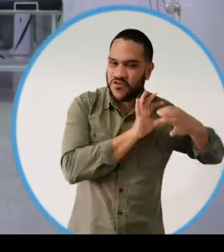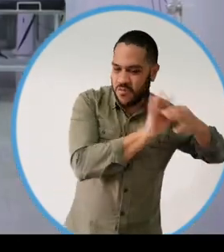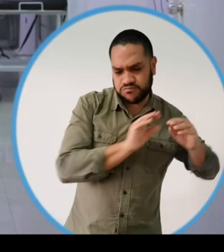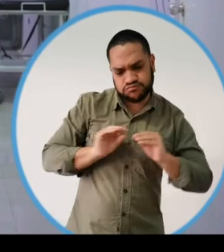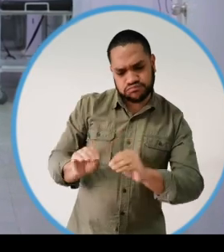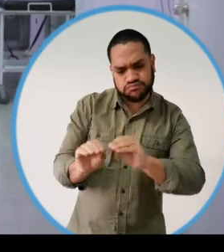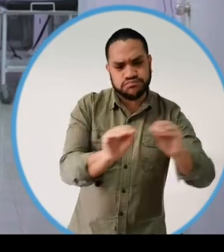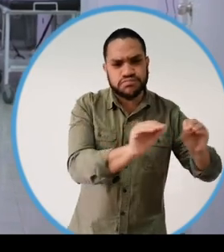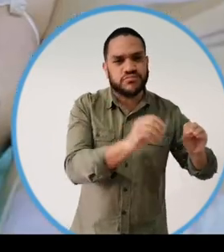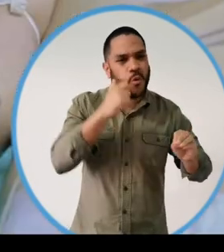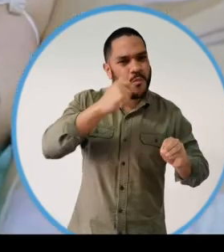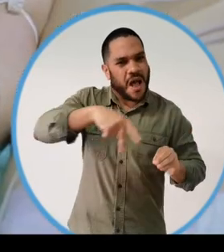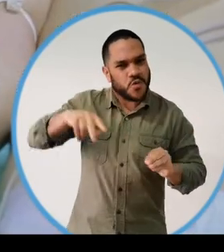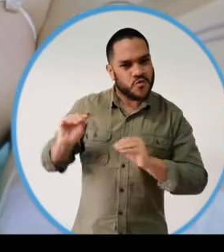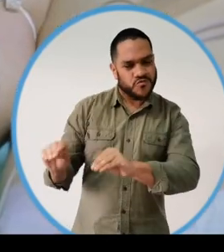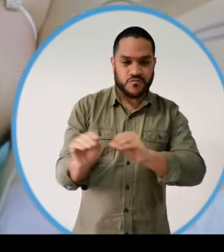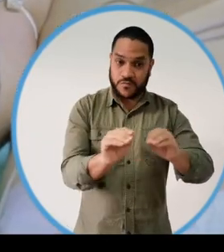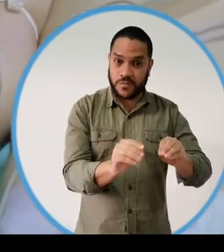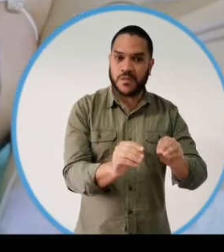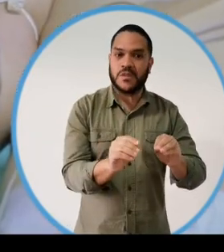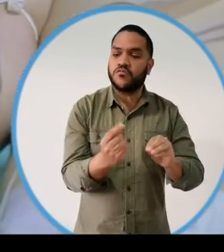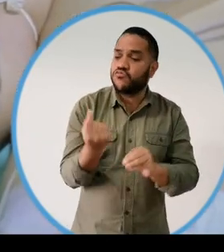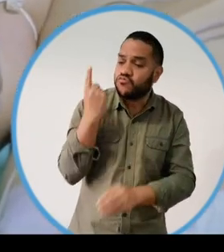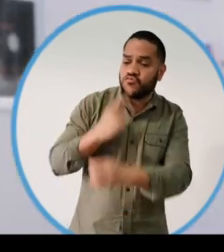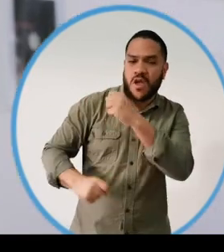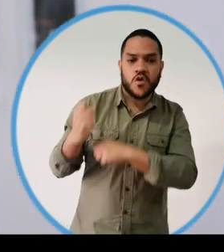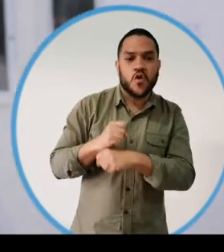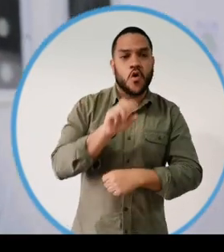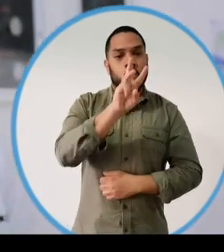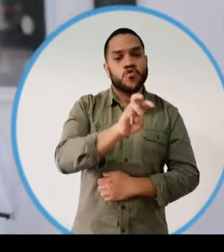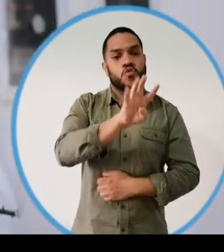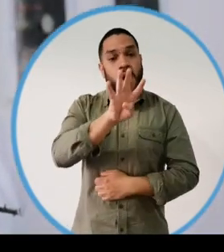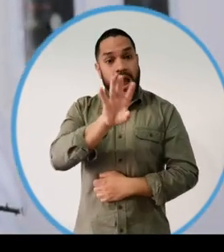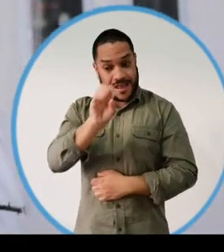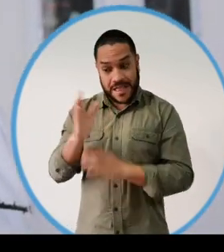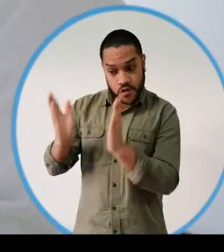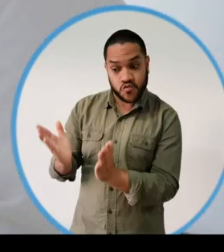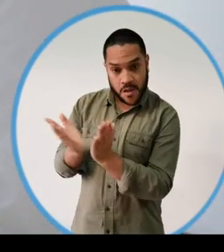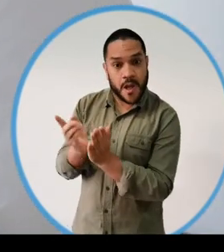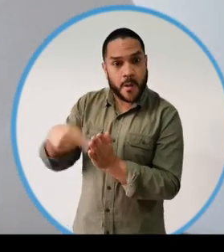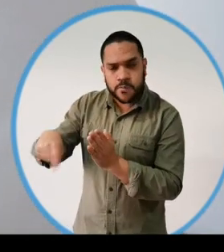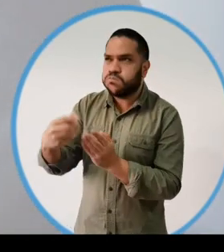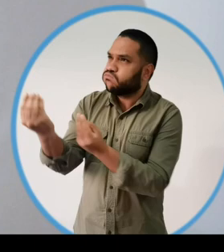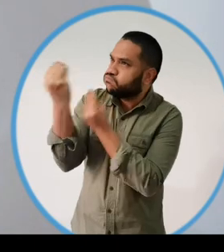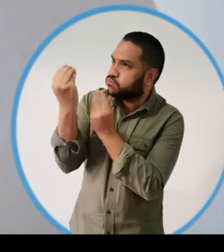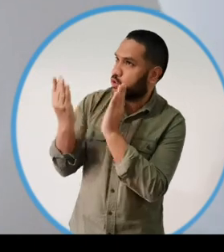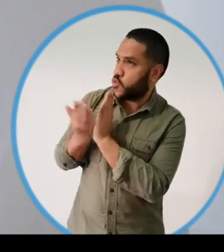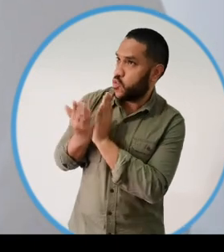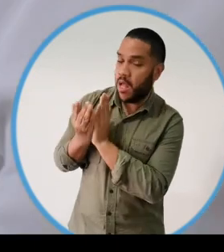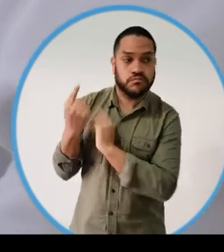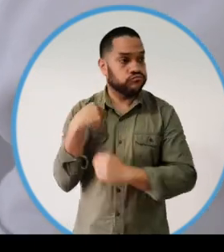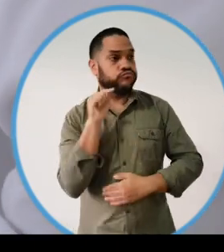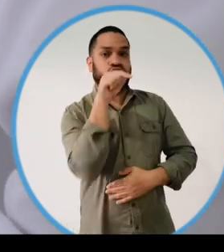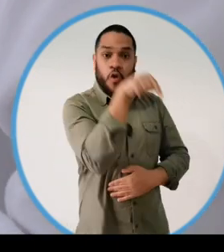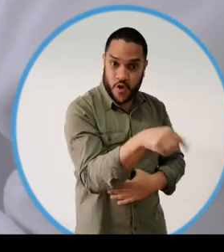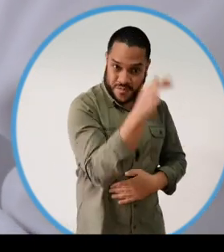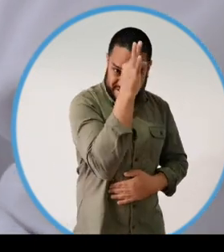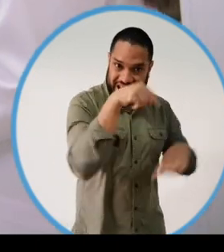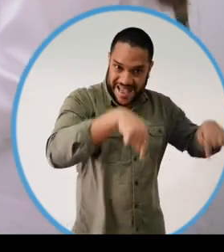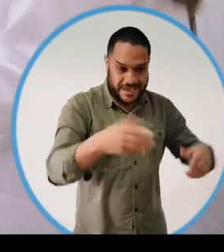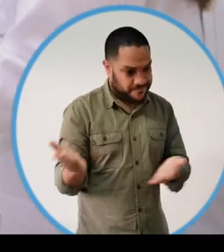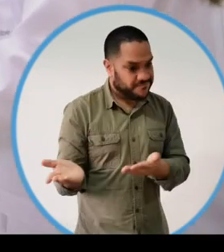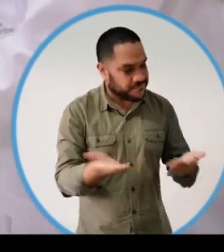humano, que durante el último año le permitió a más de 840 estudiantes realizar su práctica profesional en nuestras